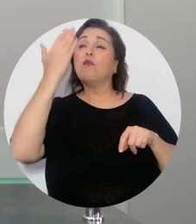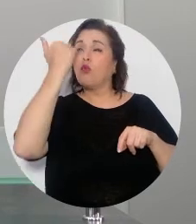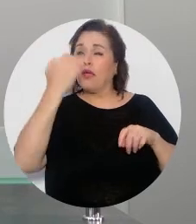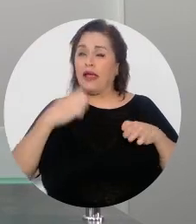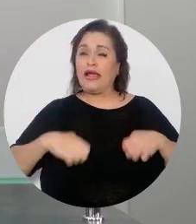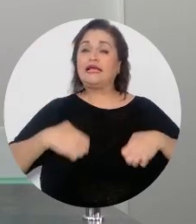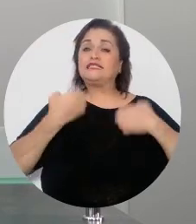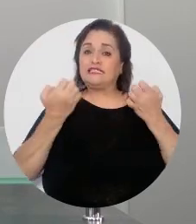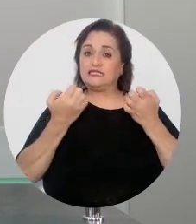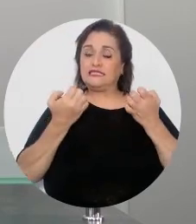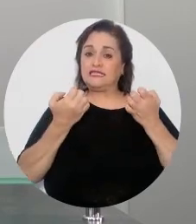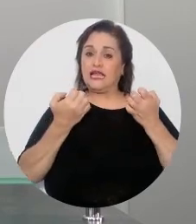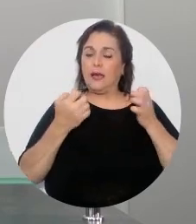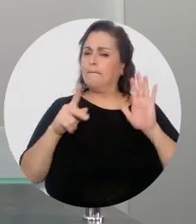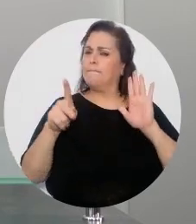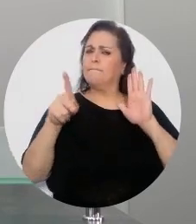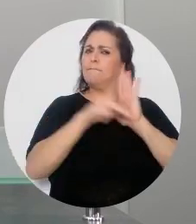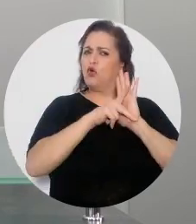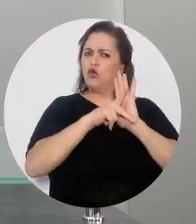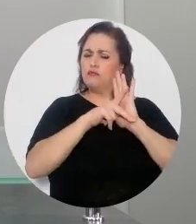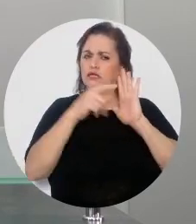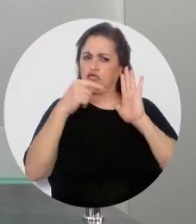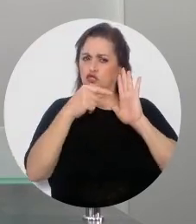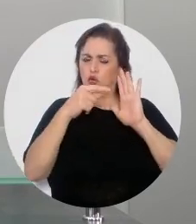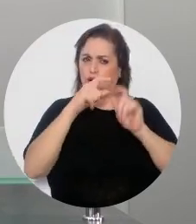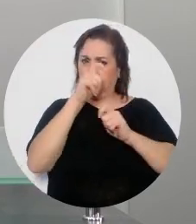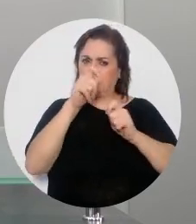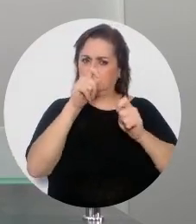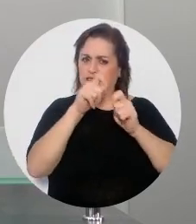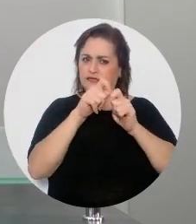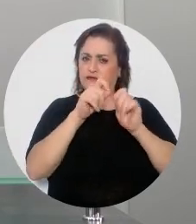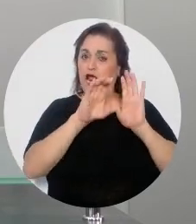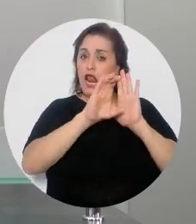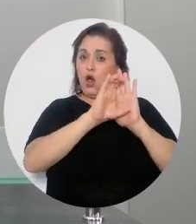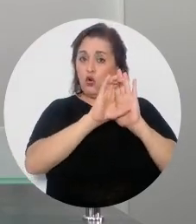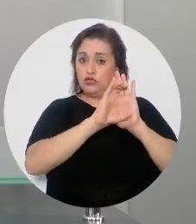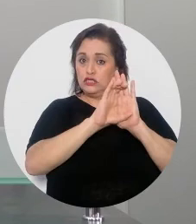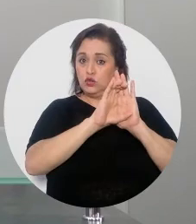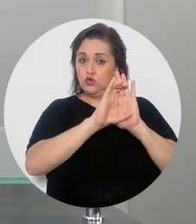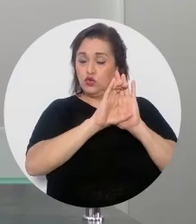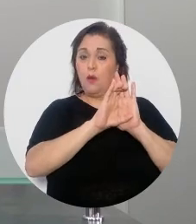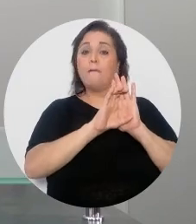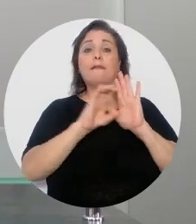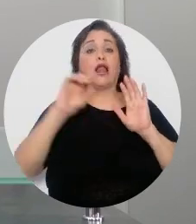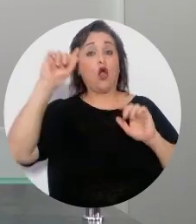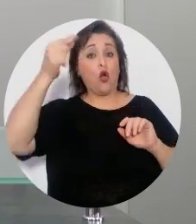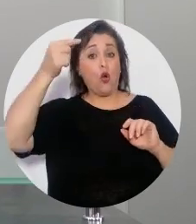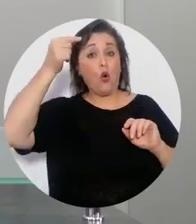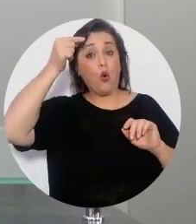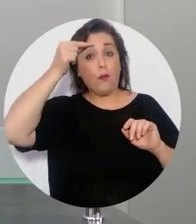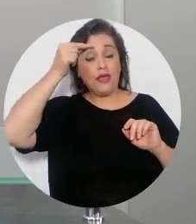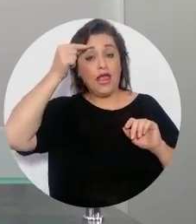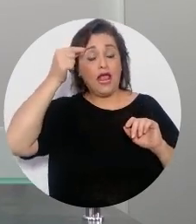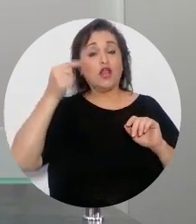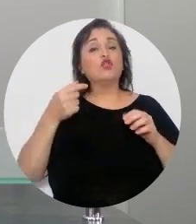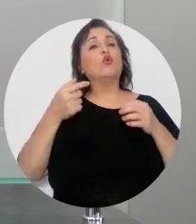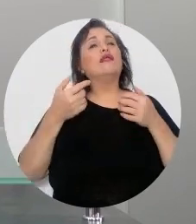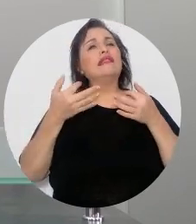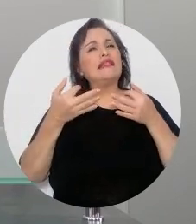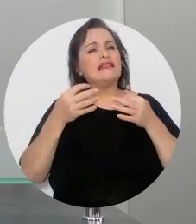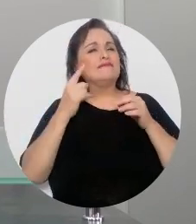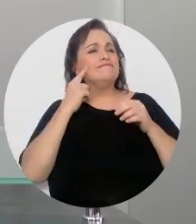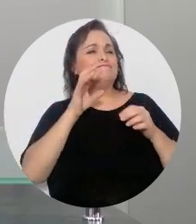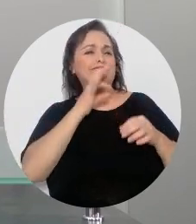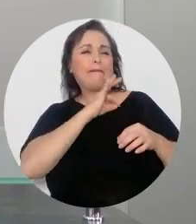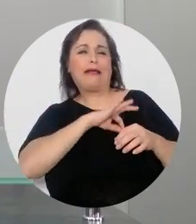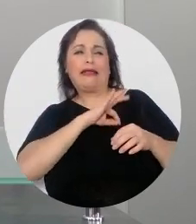porque existe una prohibición expresa en nuestra Constitución para que el gobierno